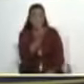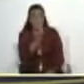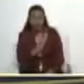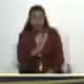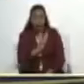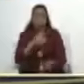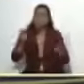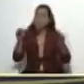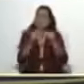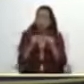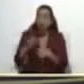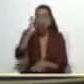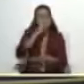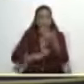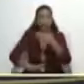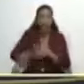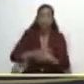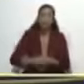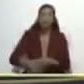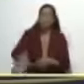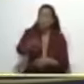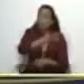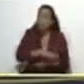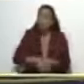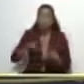a nuestra patria.